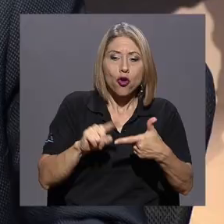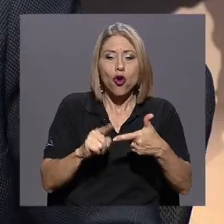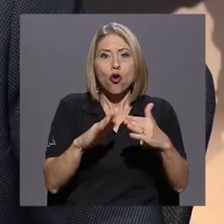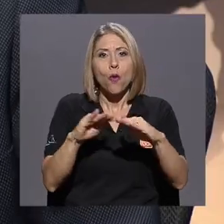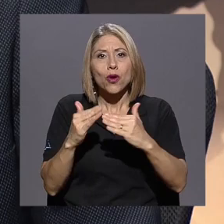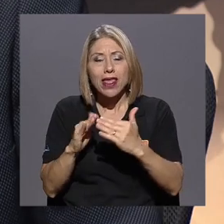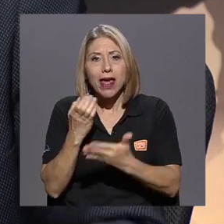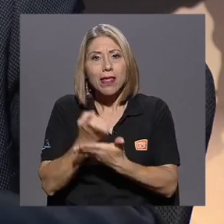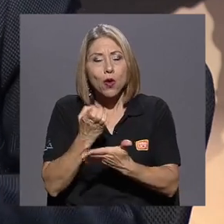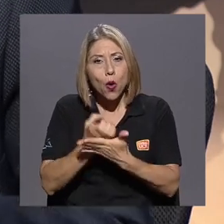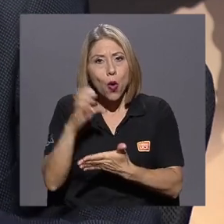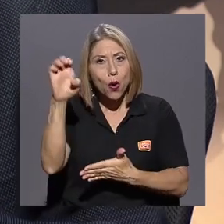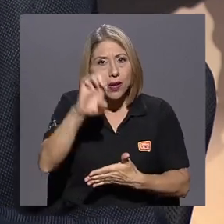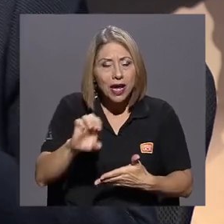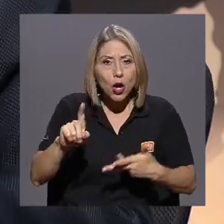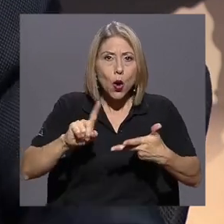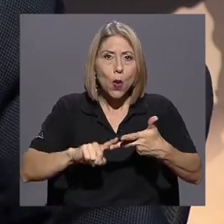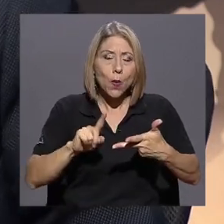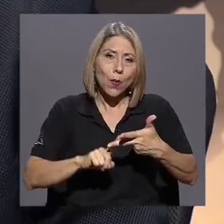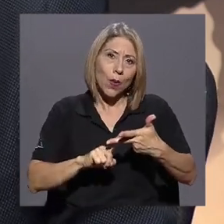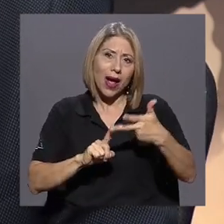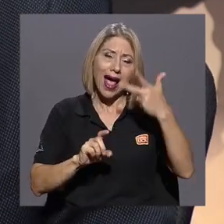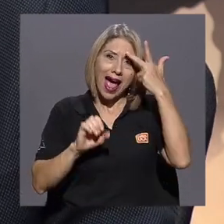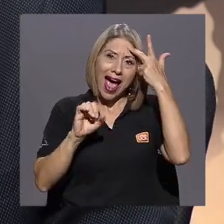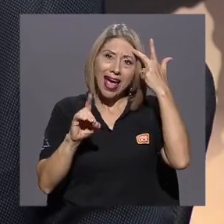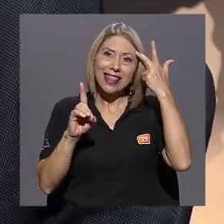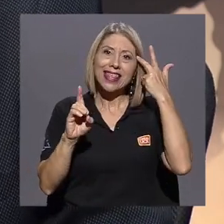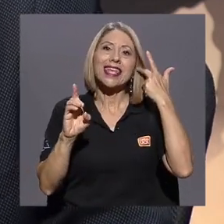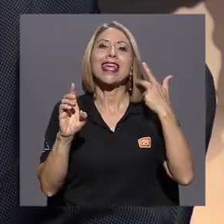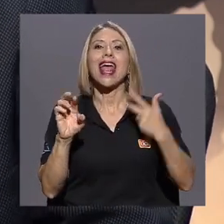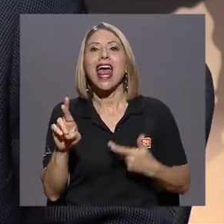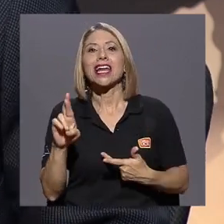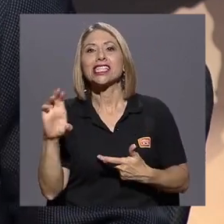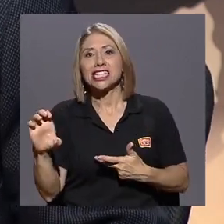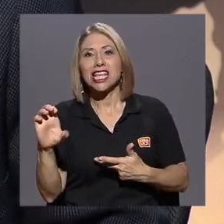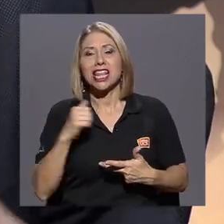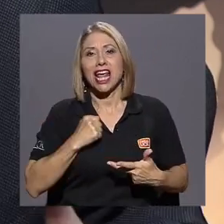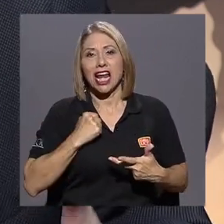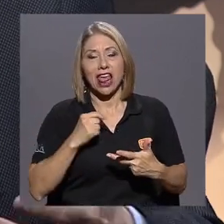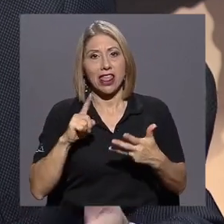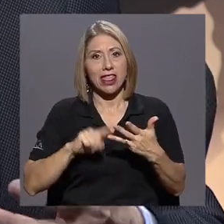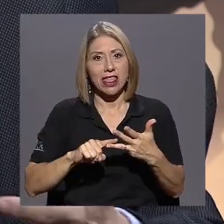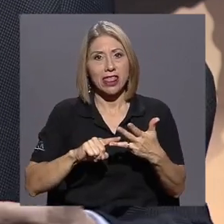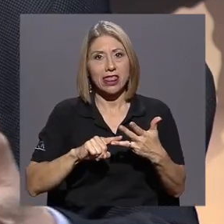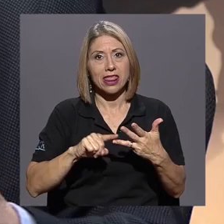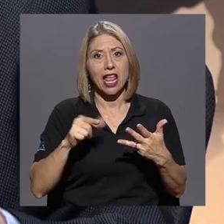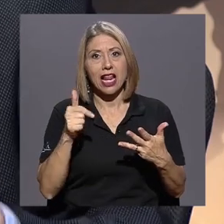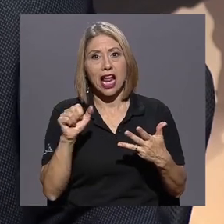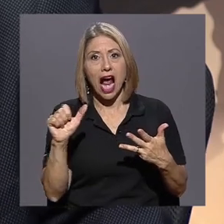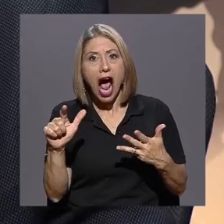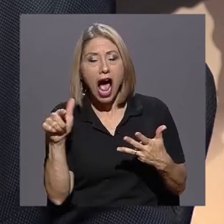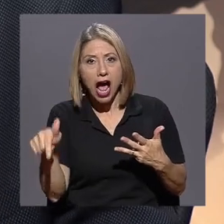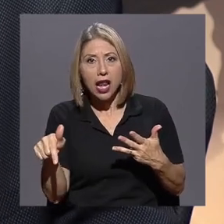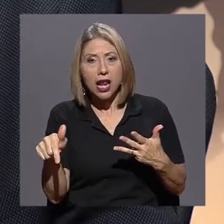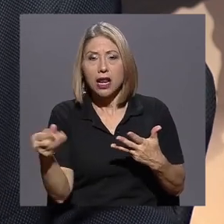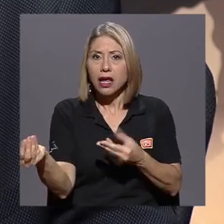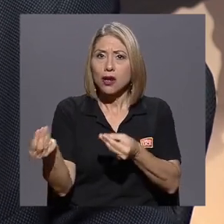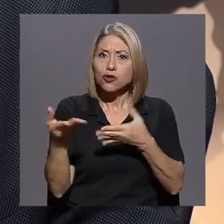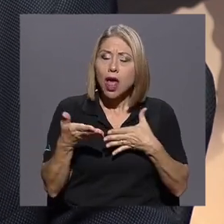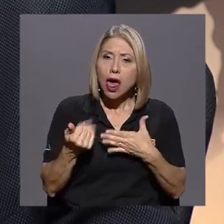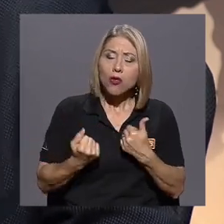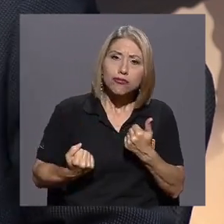Comunidad Económica Europea, del IDRC de Canadá, del DAD, que nos ha dado un